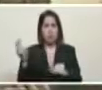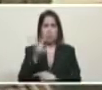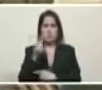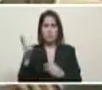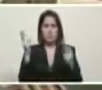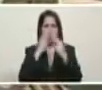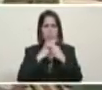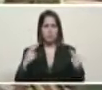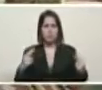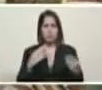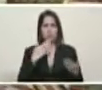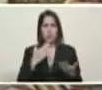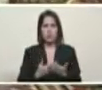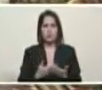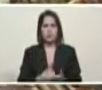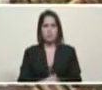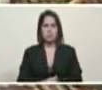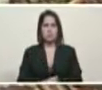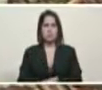compromiso. Muchas gracias.